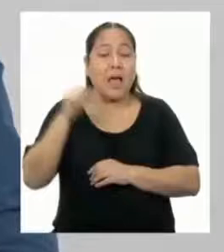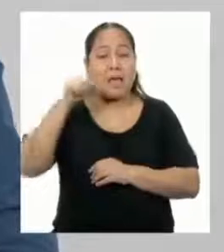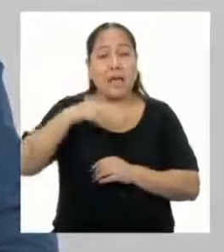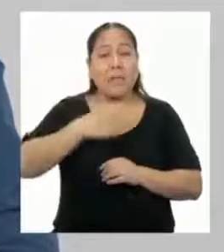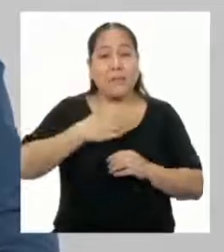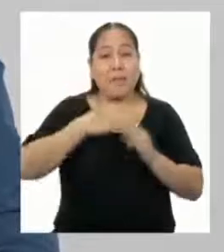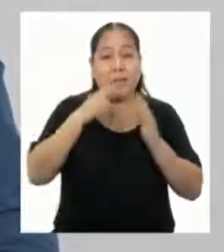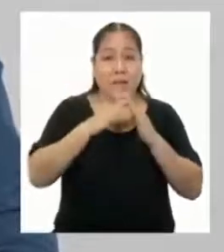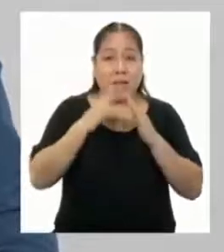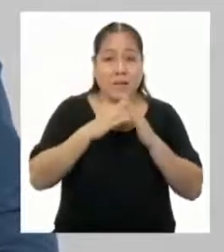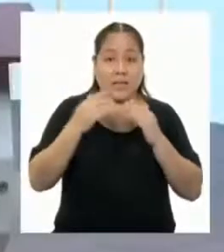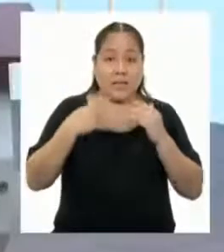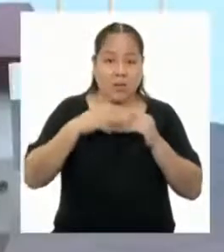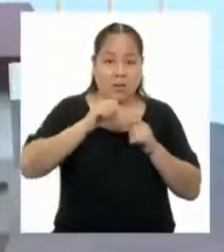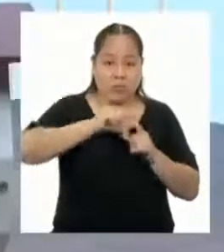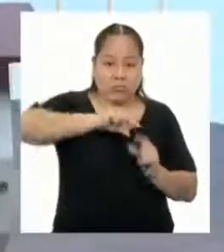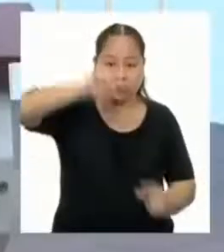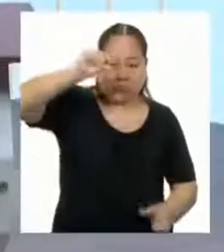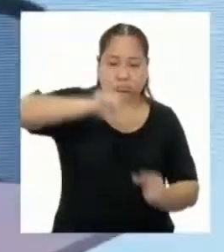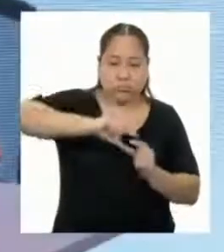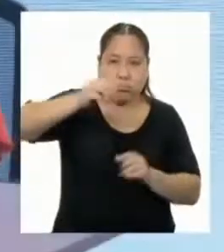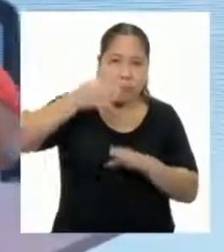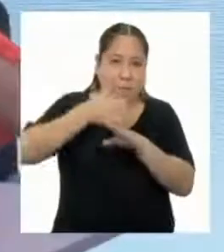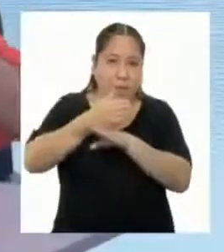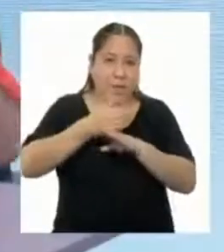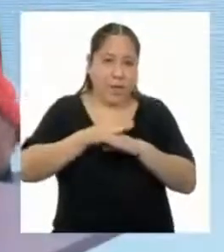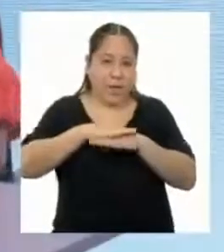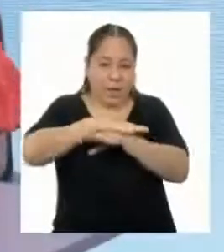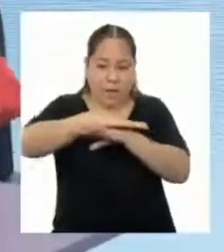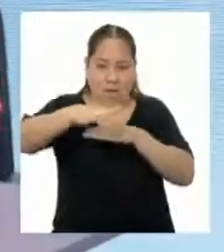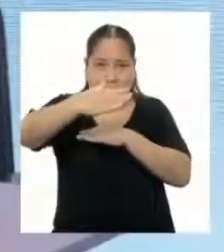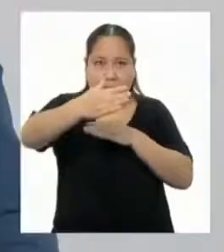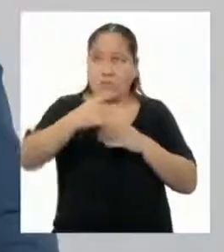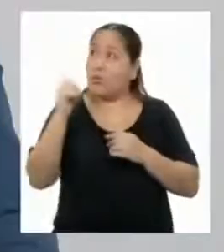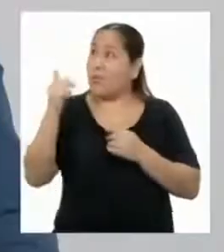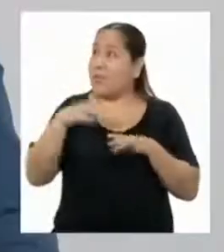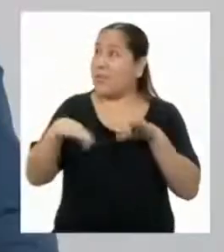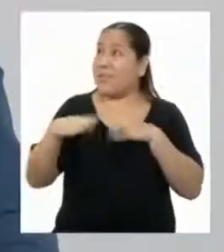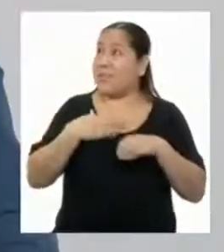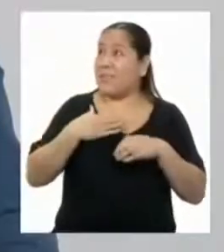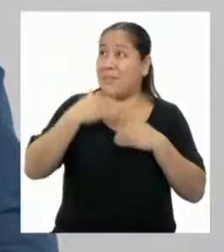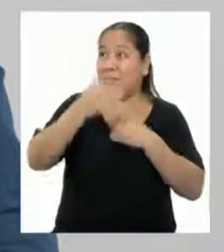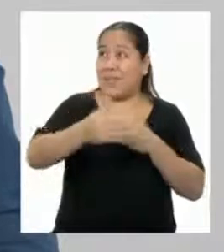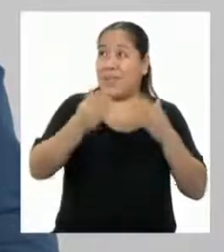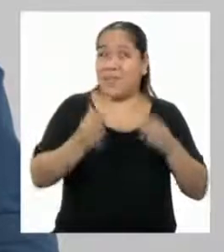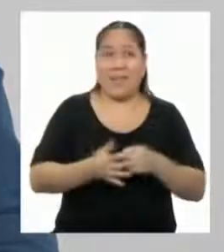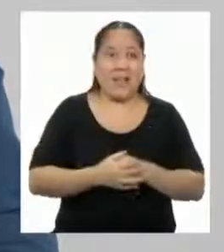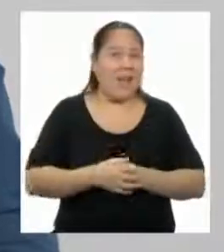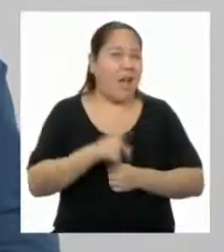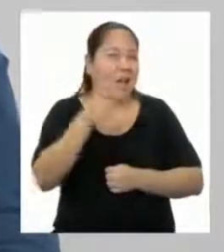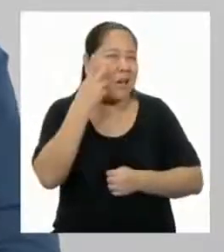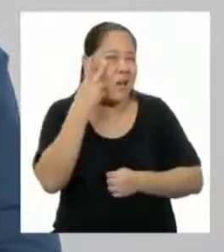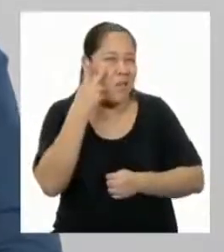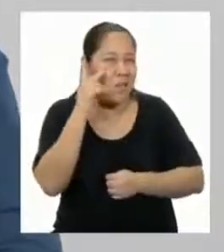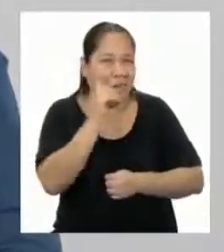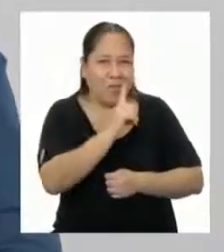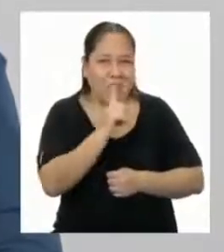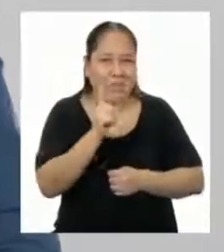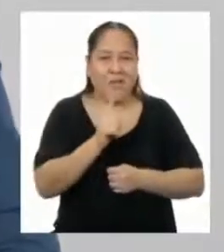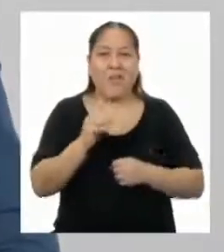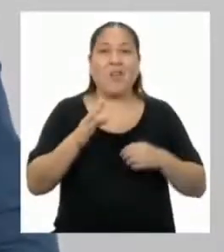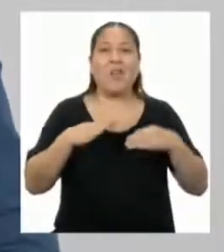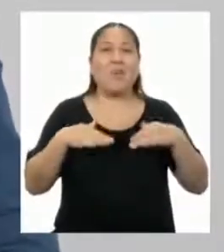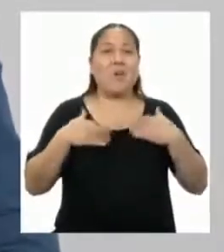de madera y tablas de triplane. Entonces, ¿me vas a hacer las cajas? ¡Ay, qué viva! Lo que